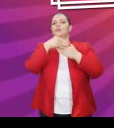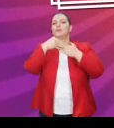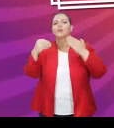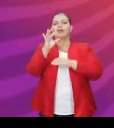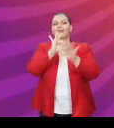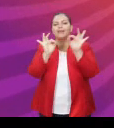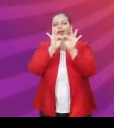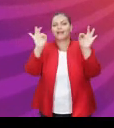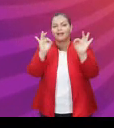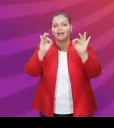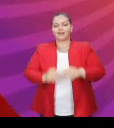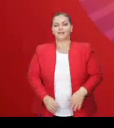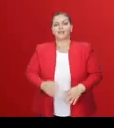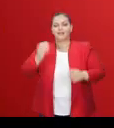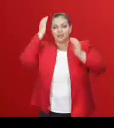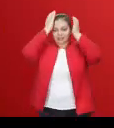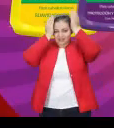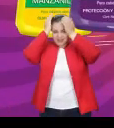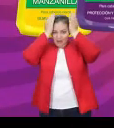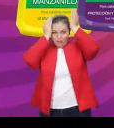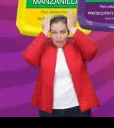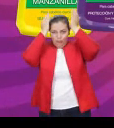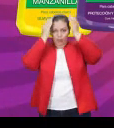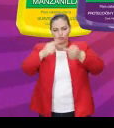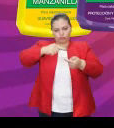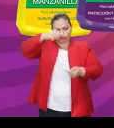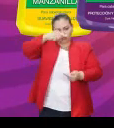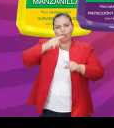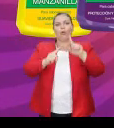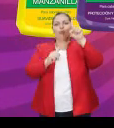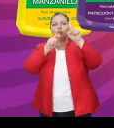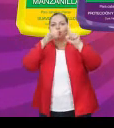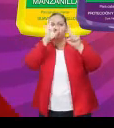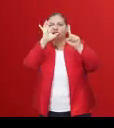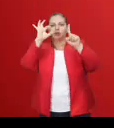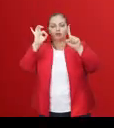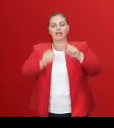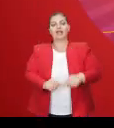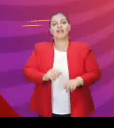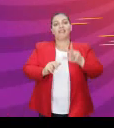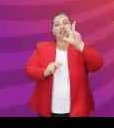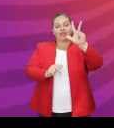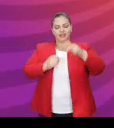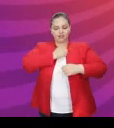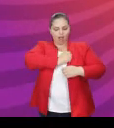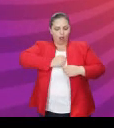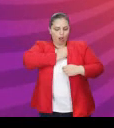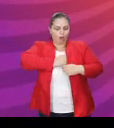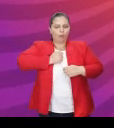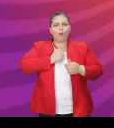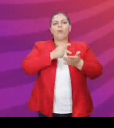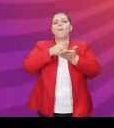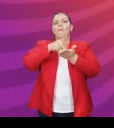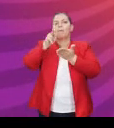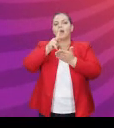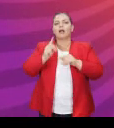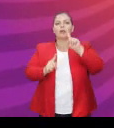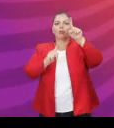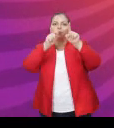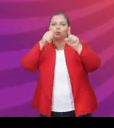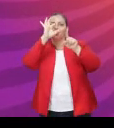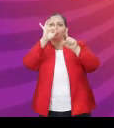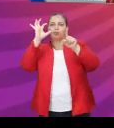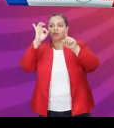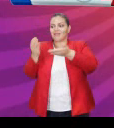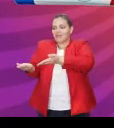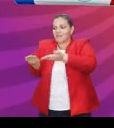$400 cada una. Son 100 ganadores. Shampoo Rensel 1000 ml a $1.99. Jabón Luxo Rexona 3 unidades, 125 gramos